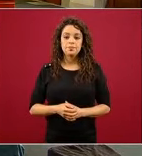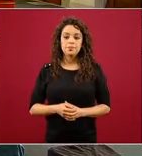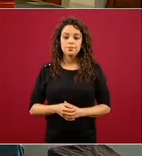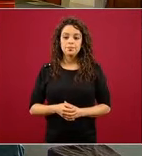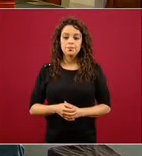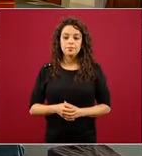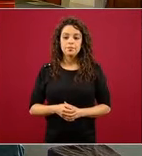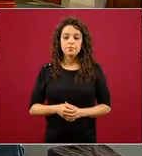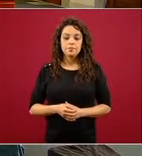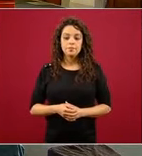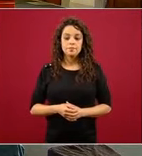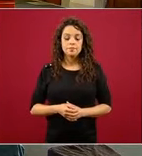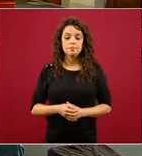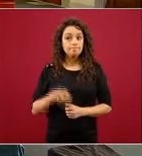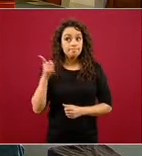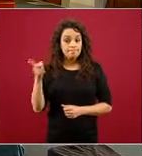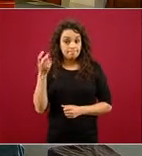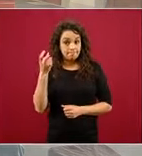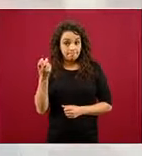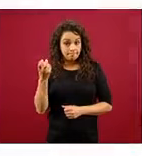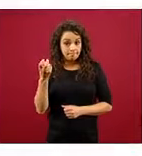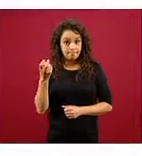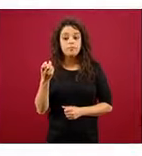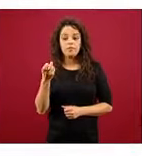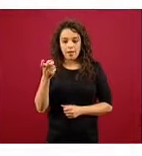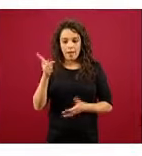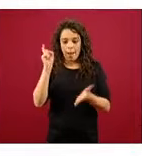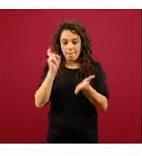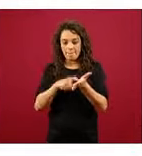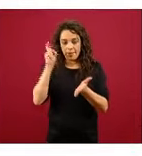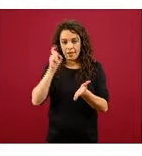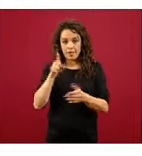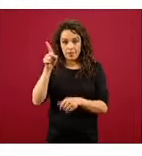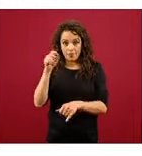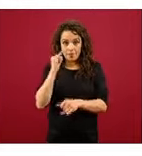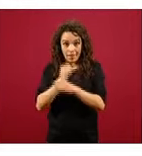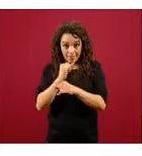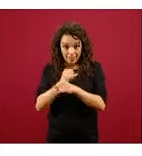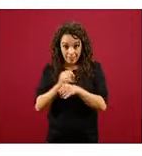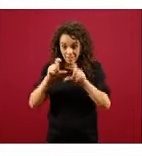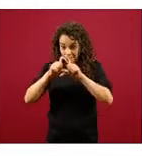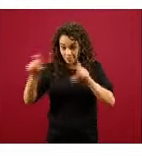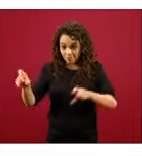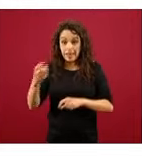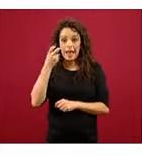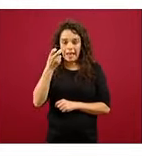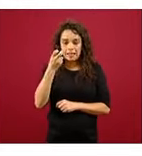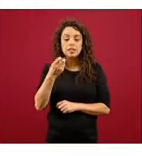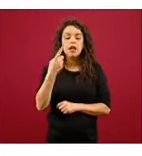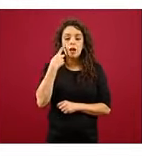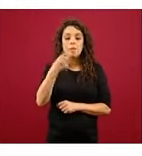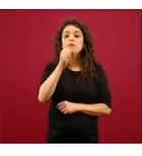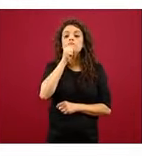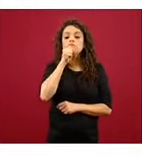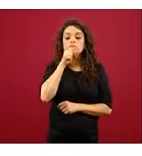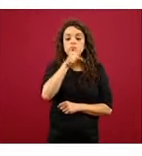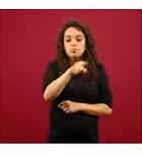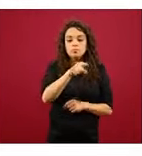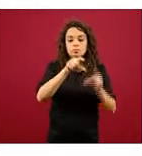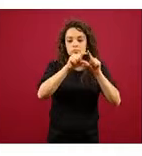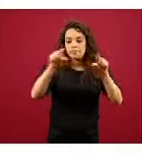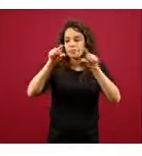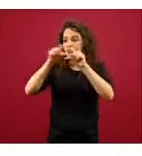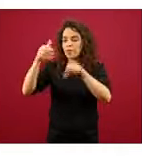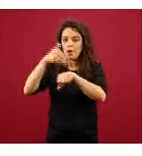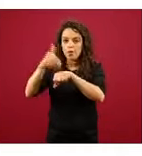Esta es a donde nos lleva ese link, en donde tenemos varios números telefónicos a los que la población puede comunicarse